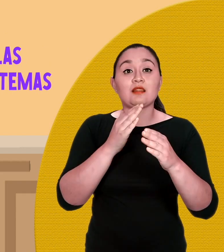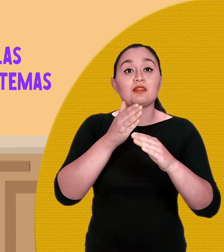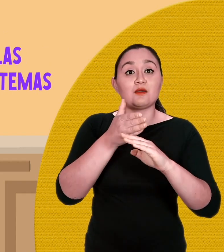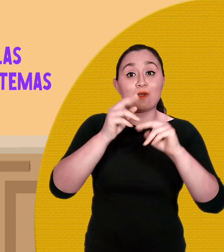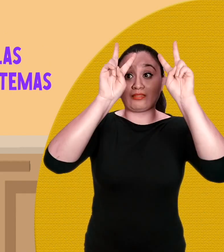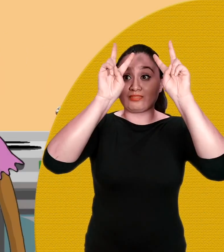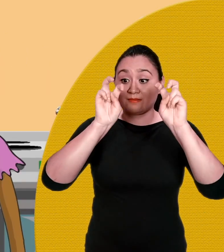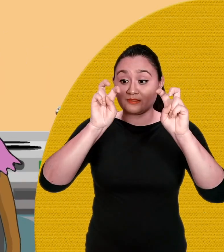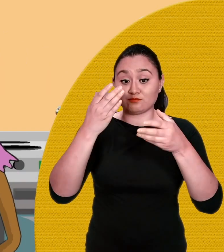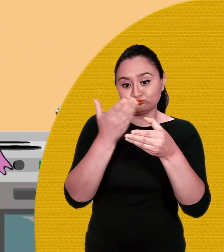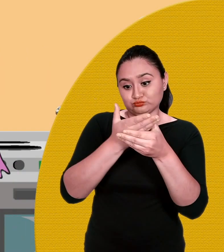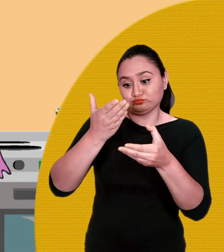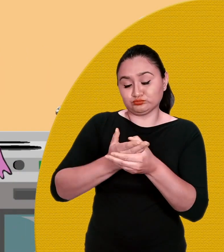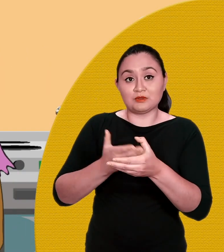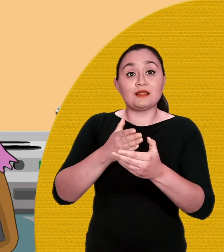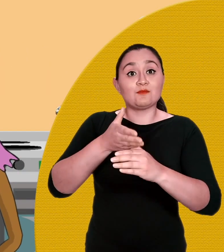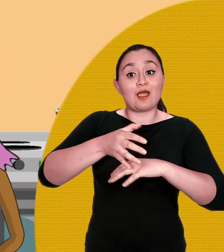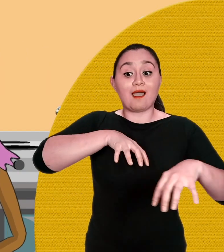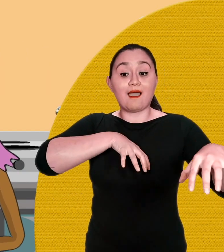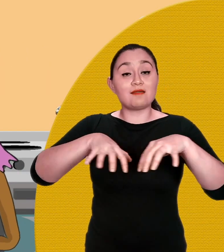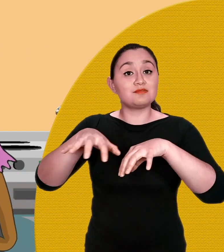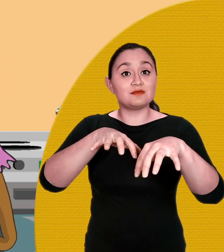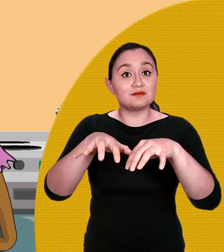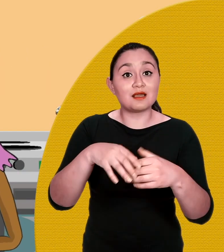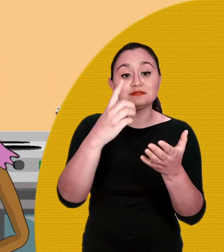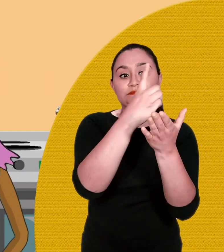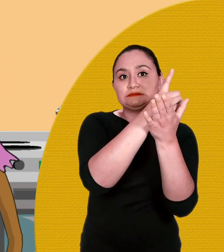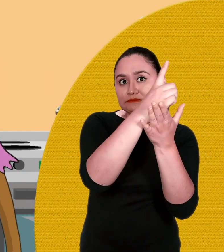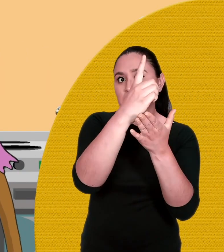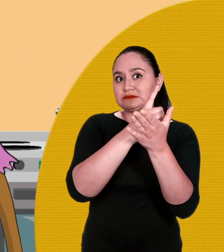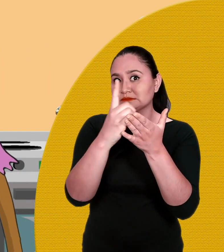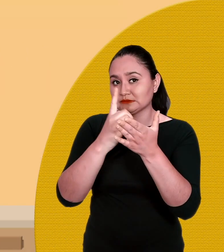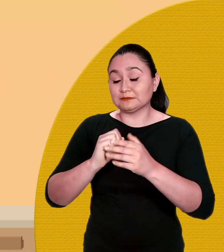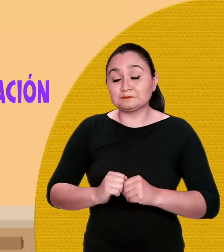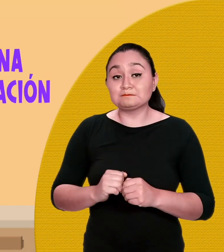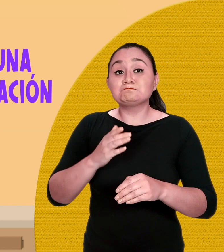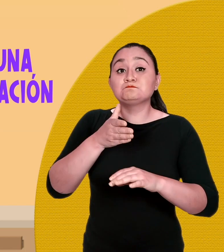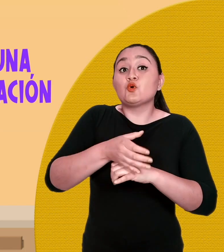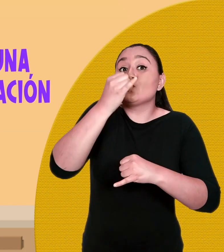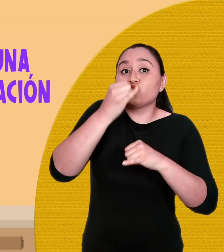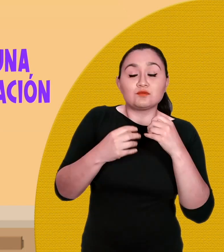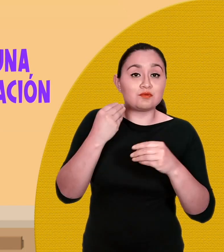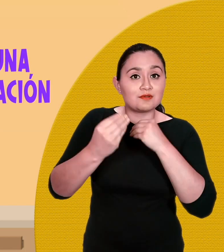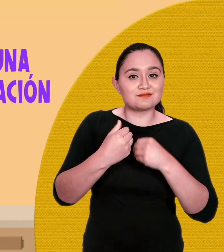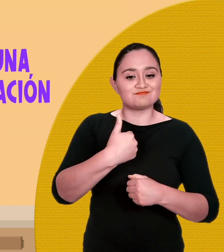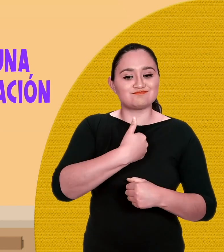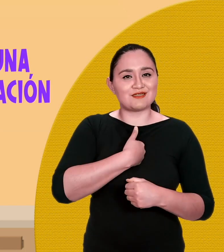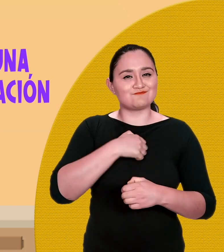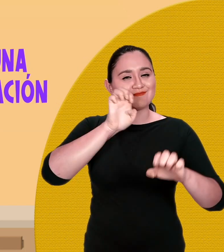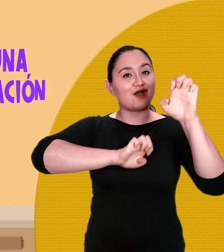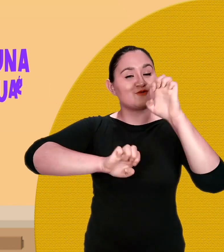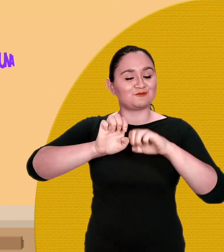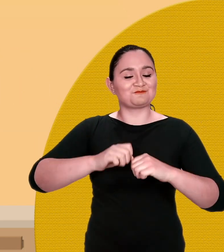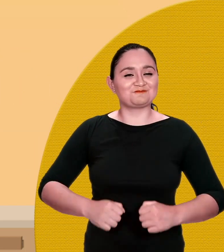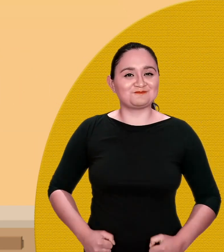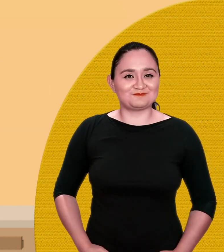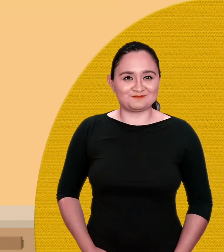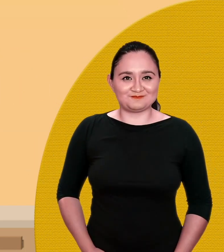divisiones por temas. Después colocas las actividades realizadas por semana. Y al final, haces una autoevaluación.